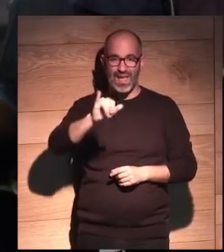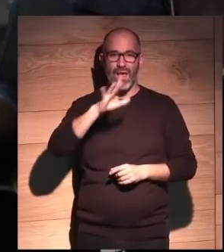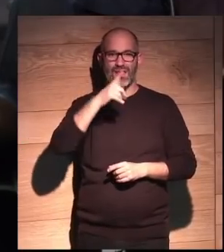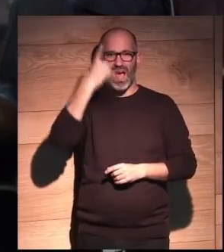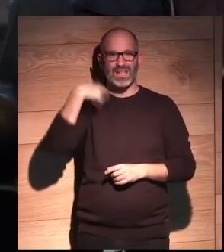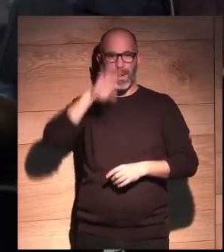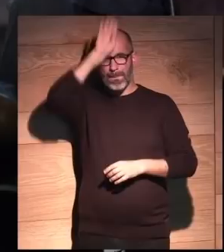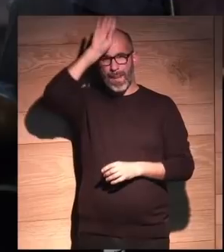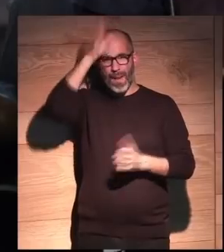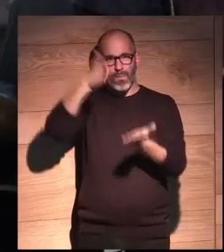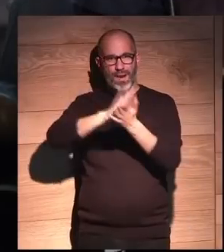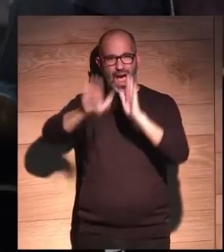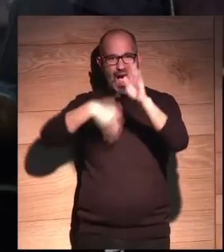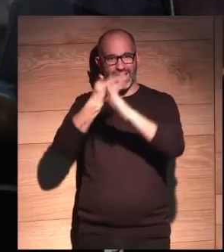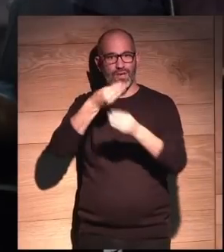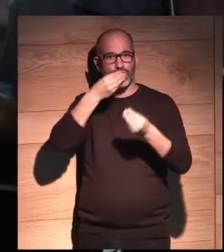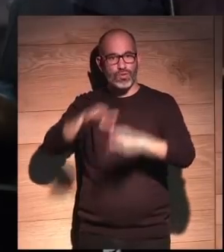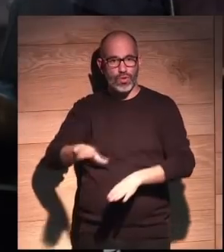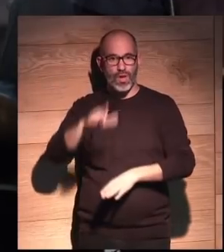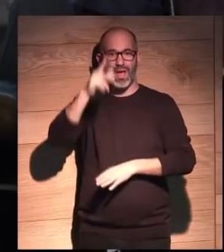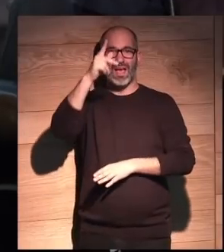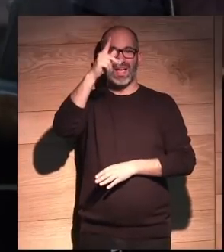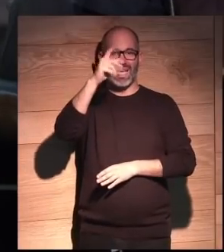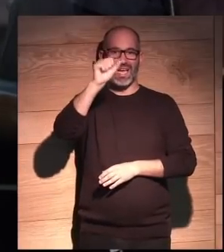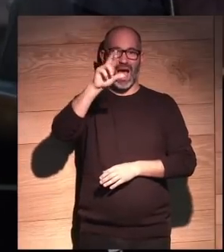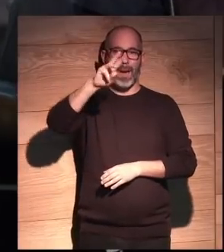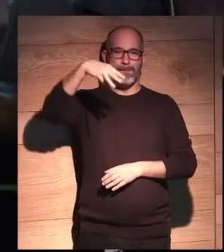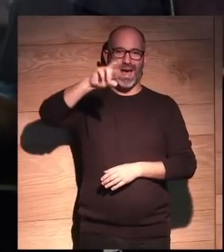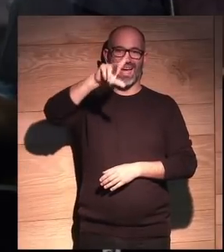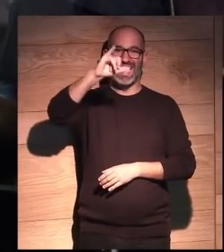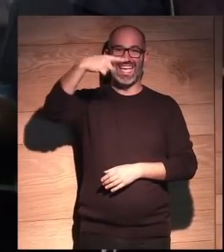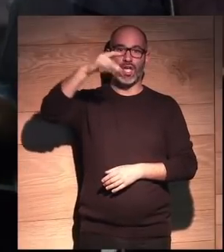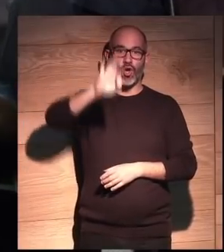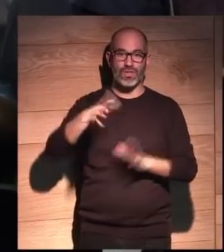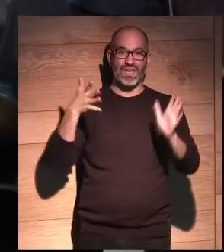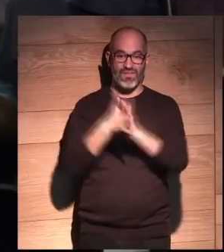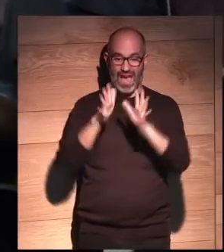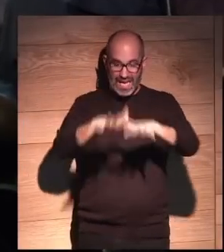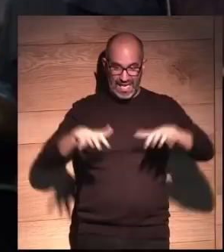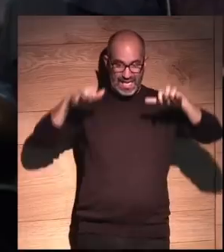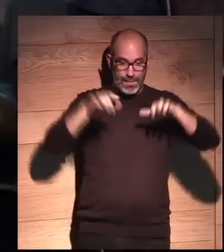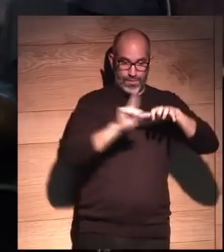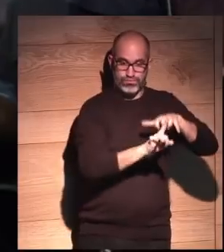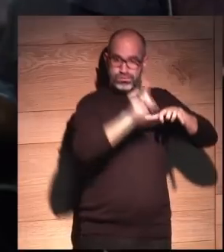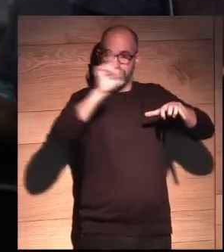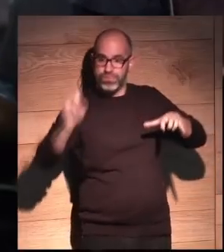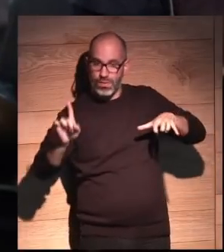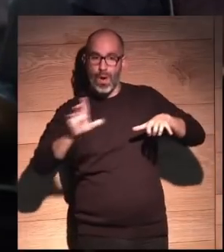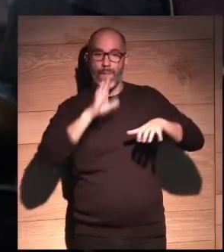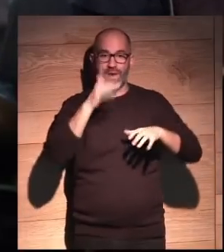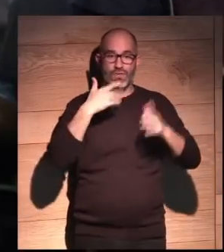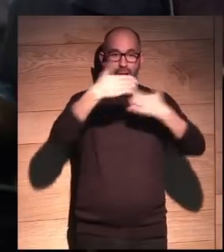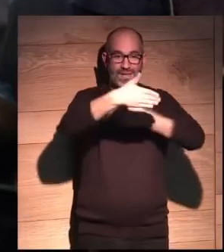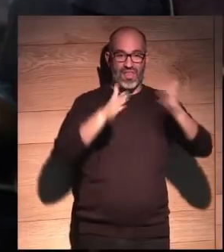sustituto, cuando se muere el papa, hasta que hay otro, es el camarlengo, es el que sale de la cámara del papa, y el camarero es el que sale